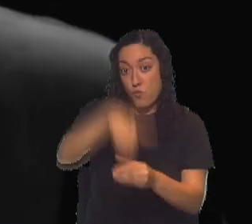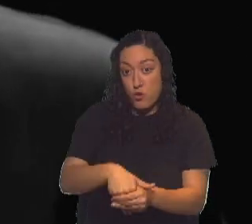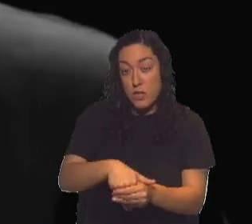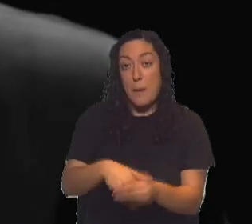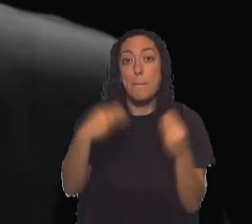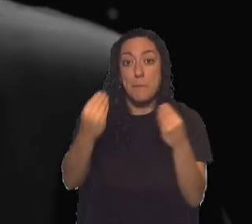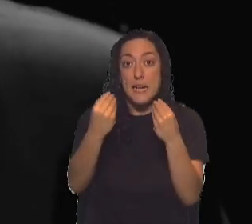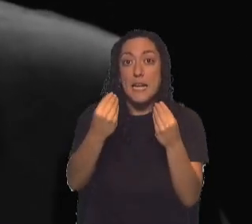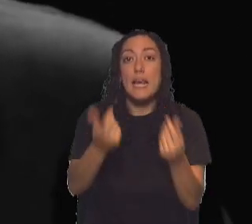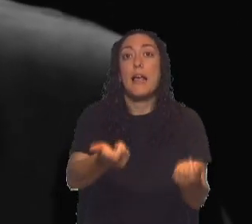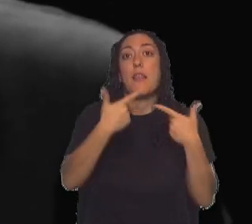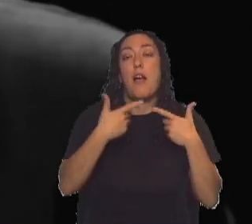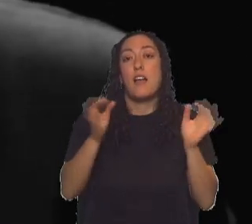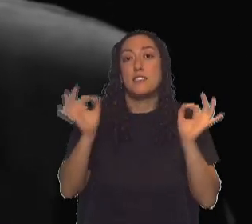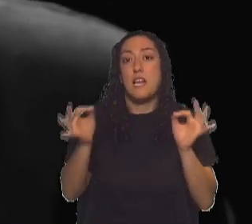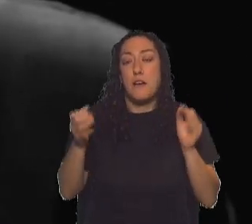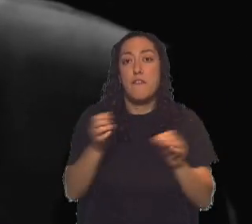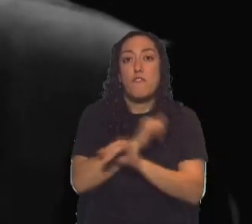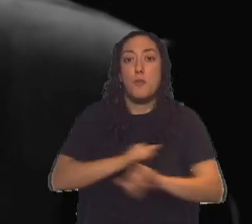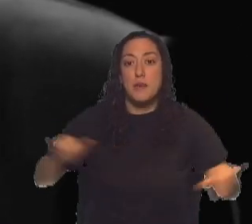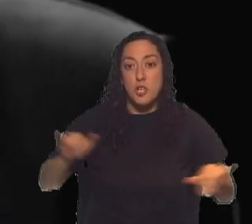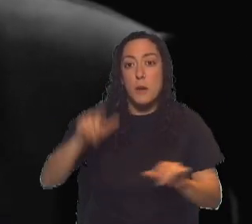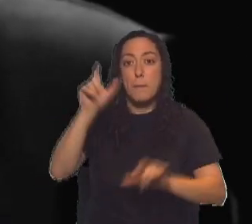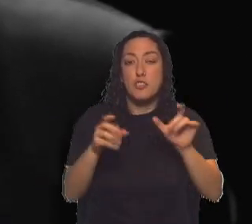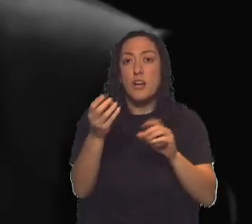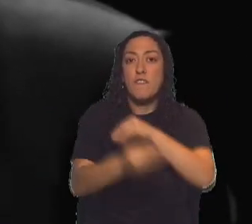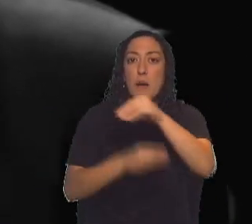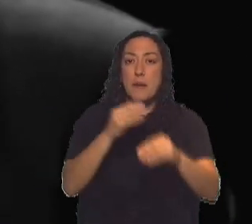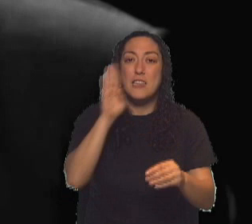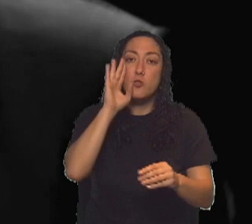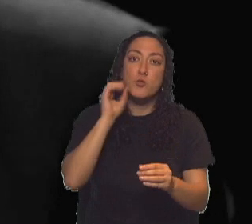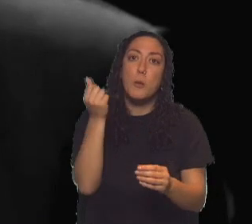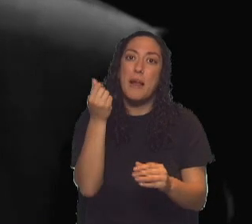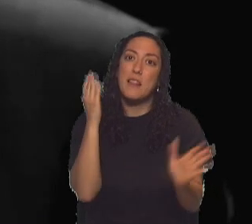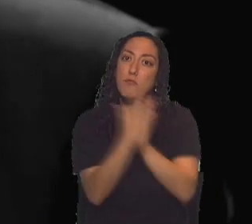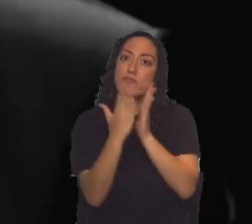nos permite saber quiénes son los familiares que fugaron plata est